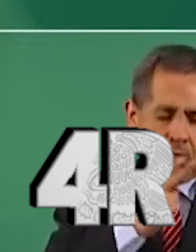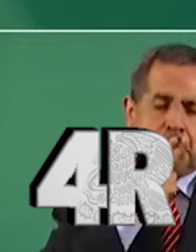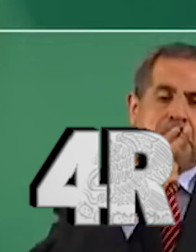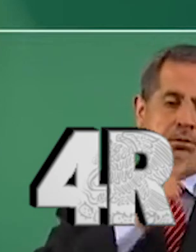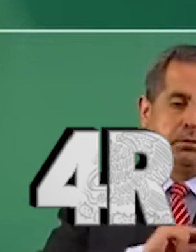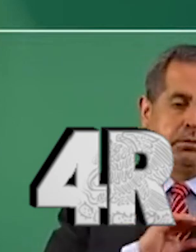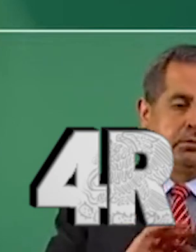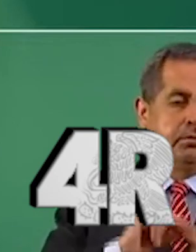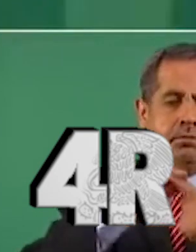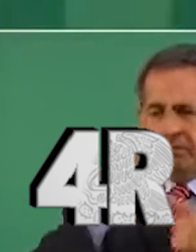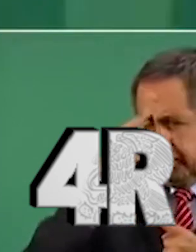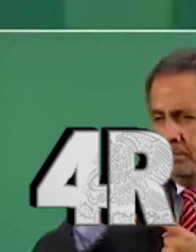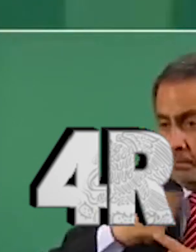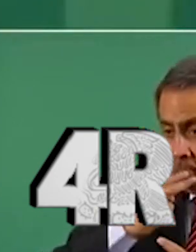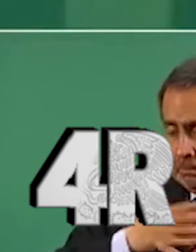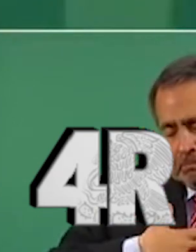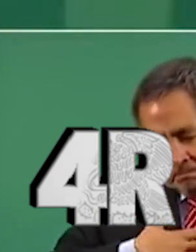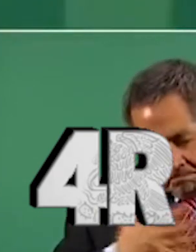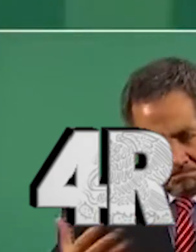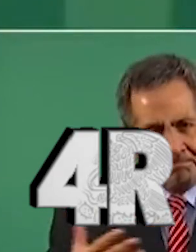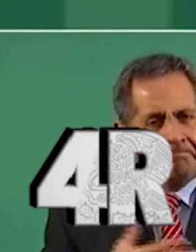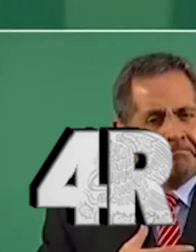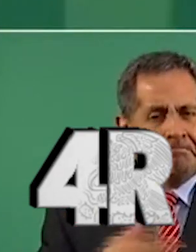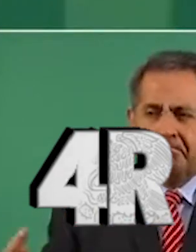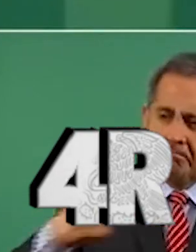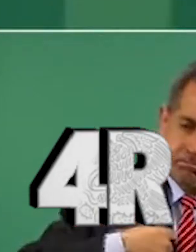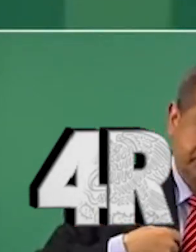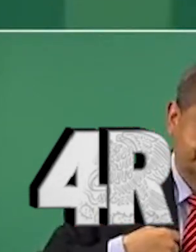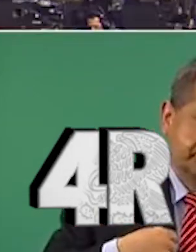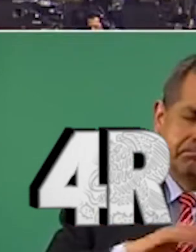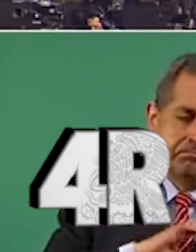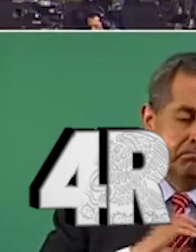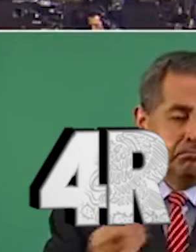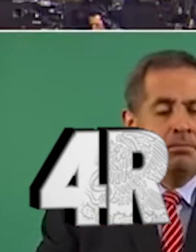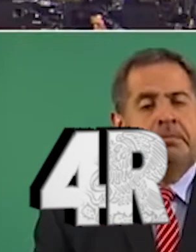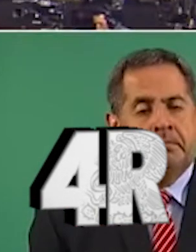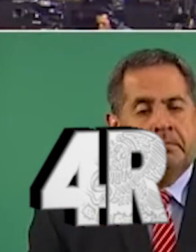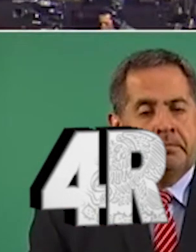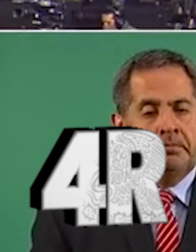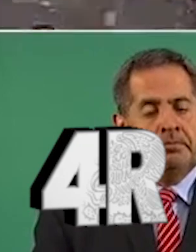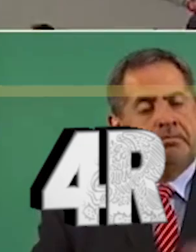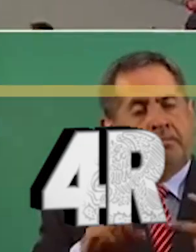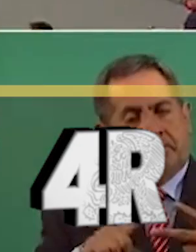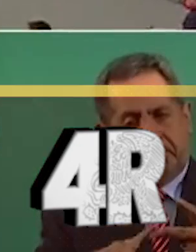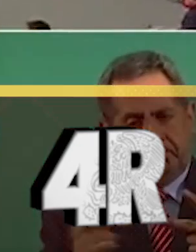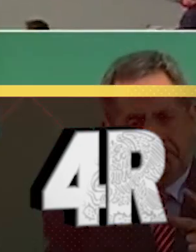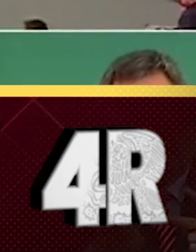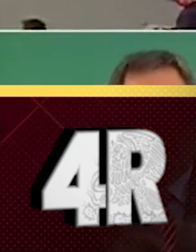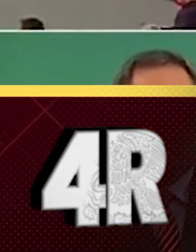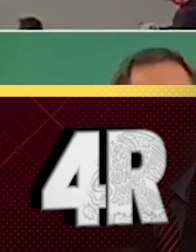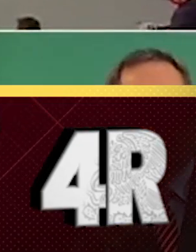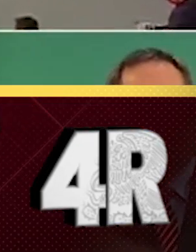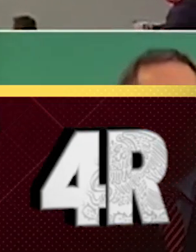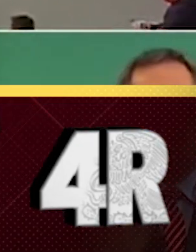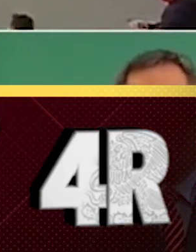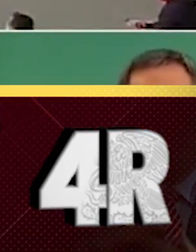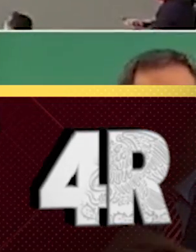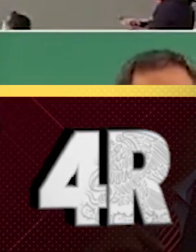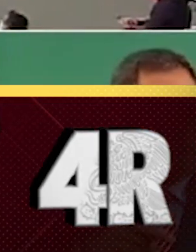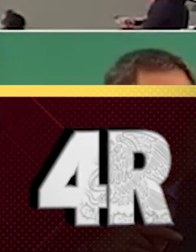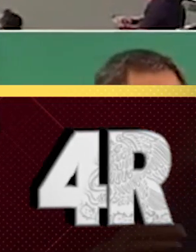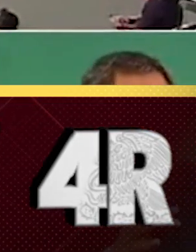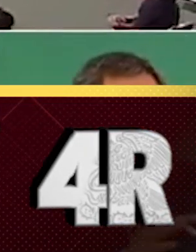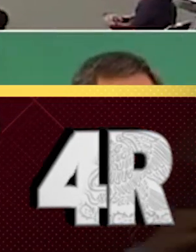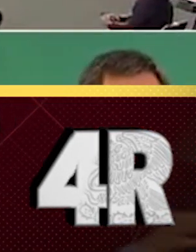redes sociales. Encuéntrenos como la Cuarta República. Y sin más que agregar, yo me despido. Yo soy un